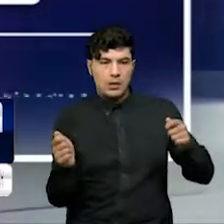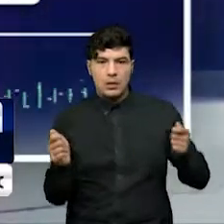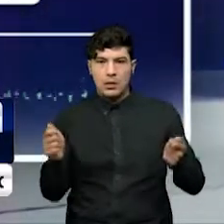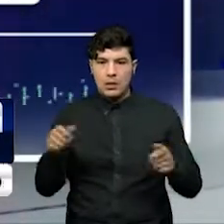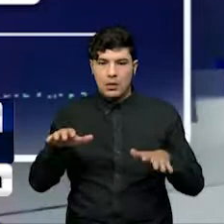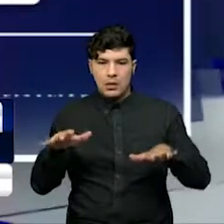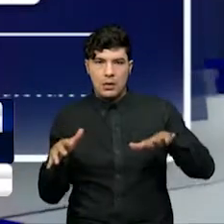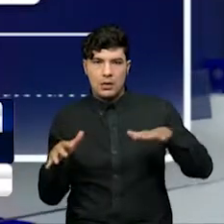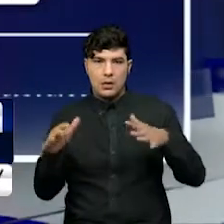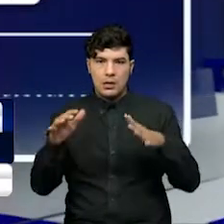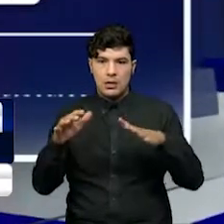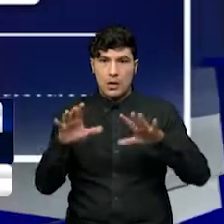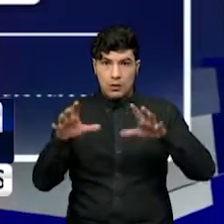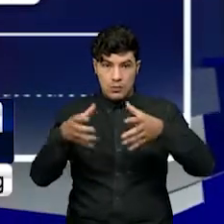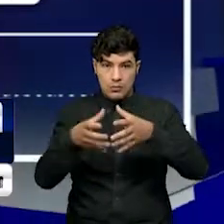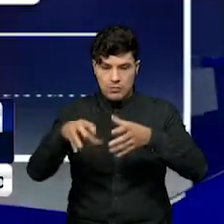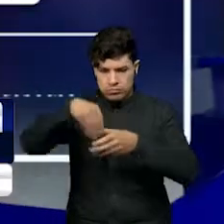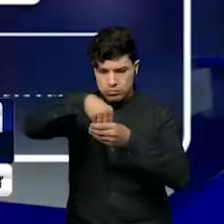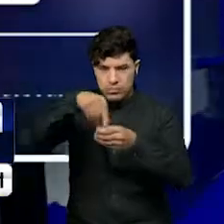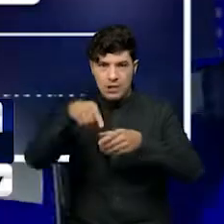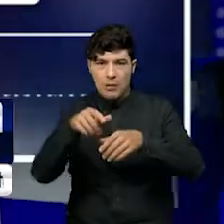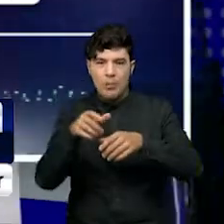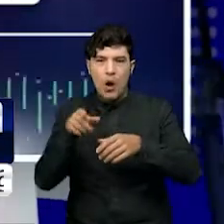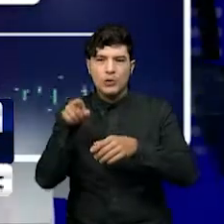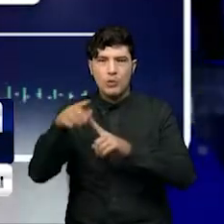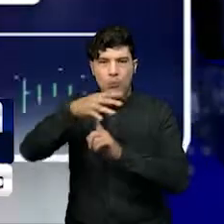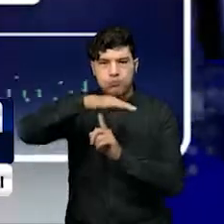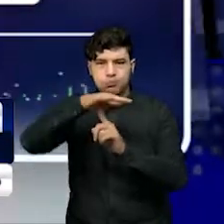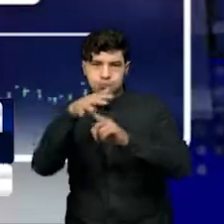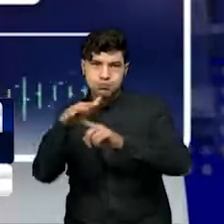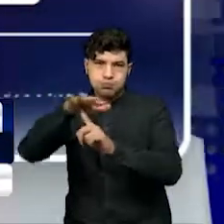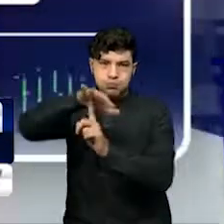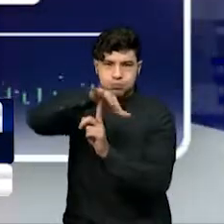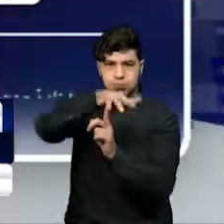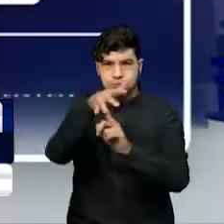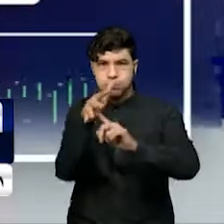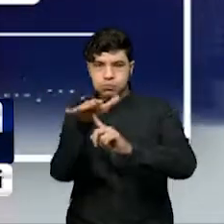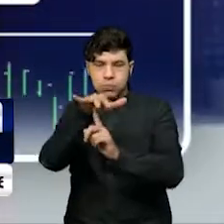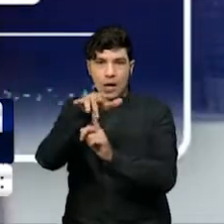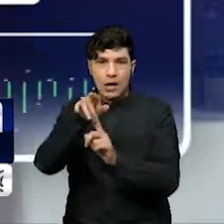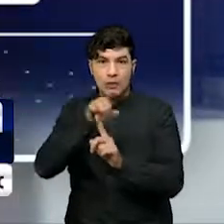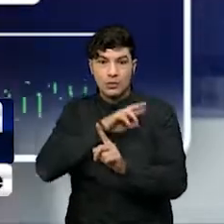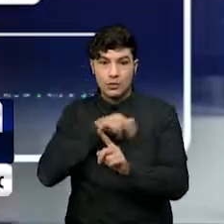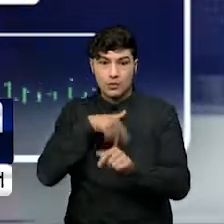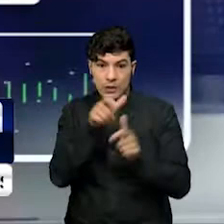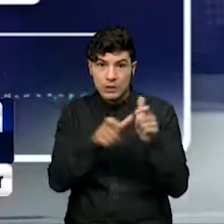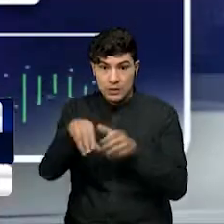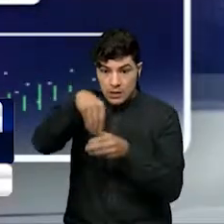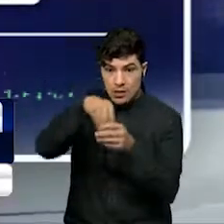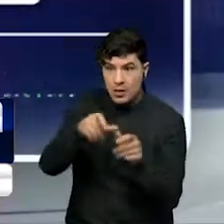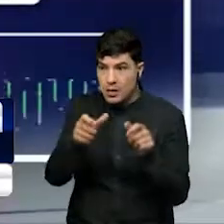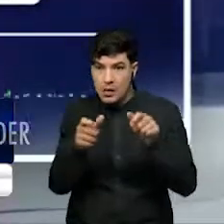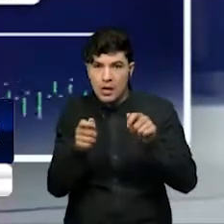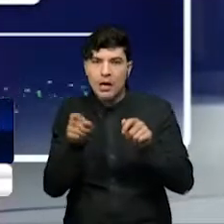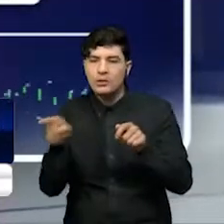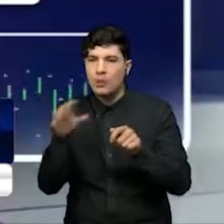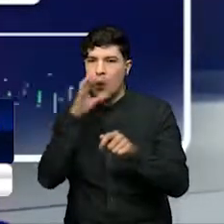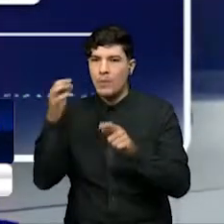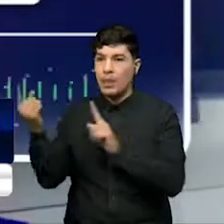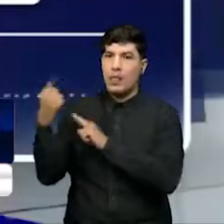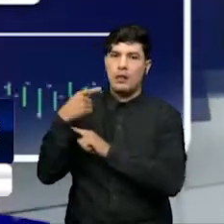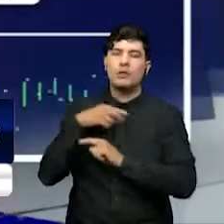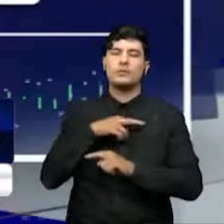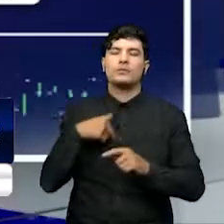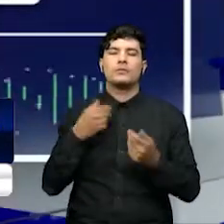Se presentaban unos movimientos y pues fueron momentos bastante preocupantes, pero confiamos en Dios y en la pericia